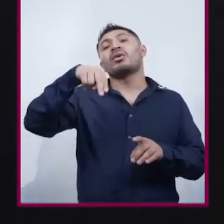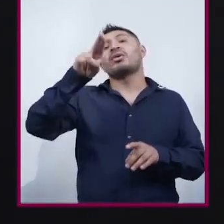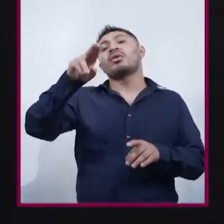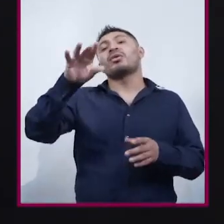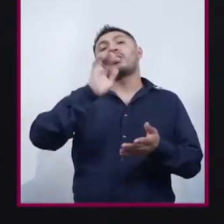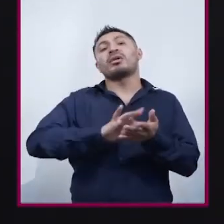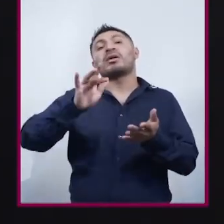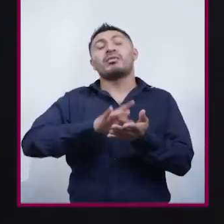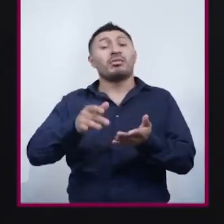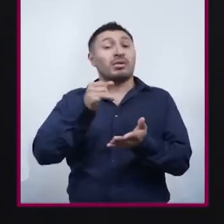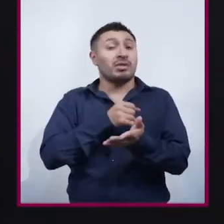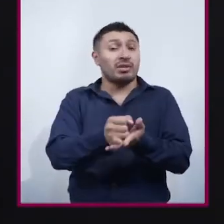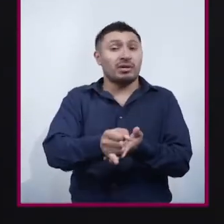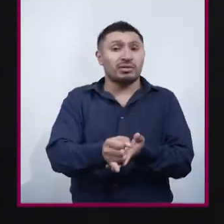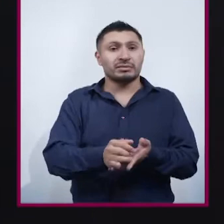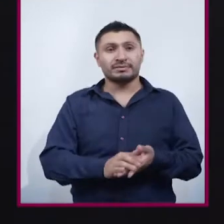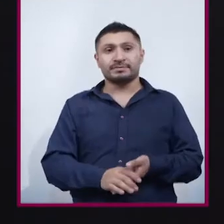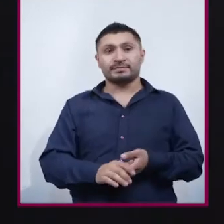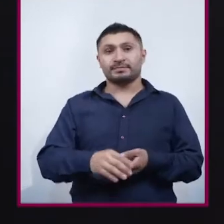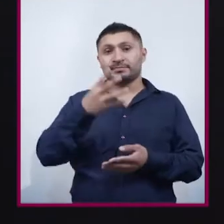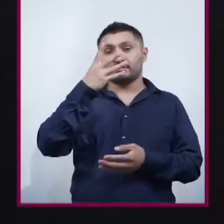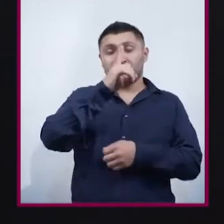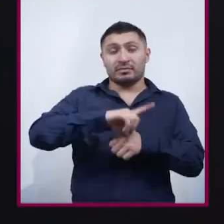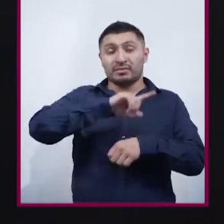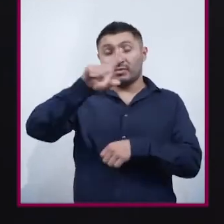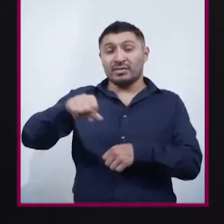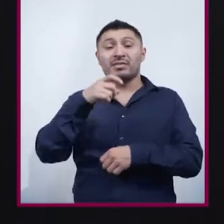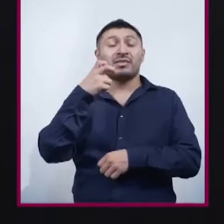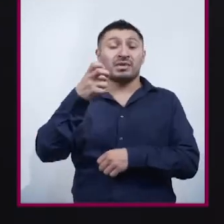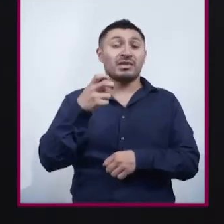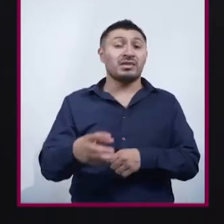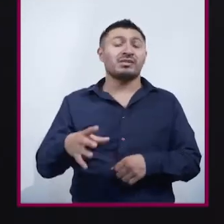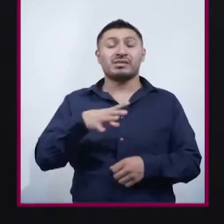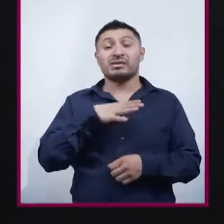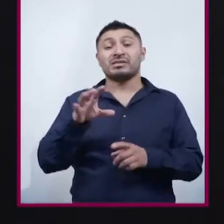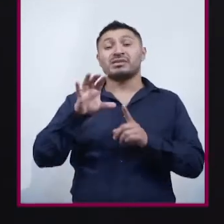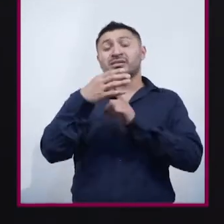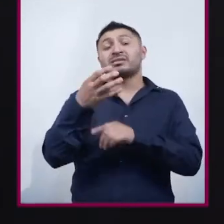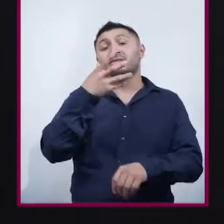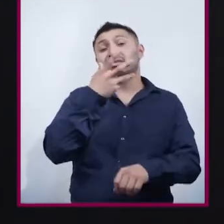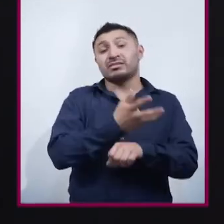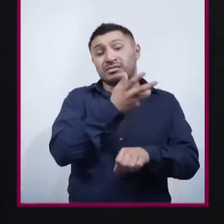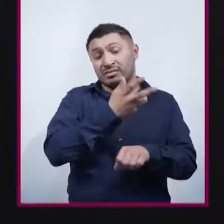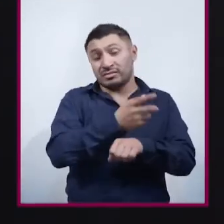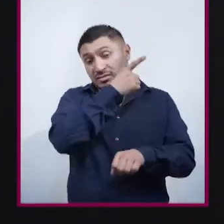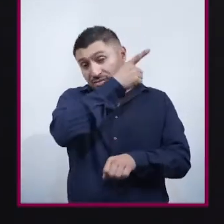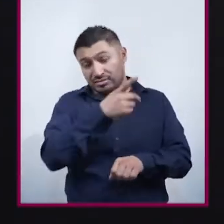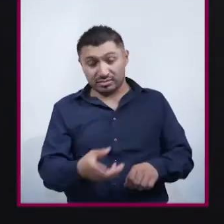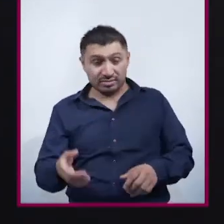ONU, apoyara en esta decisión. 4 días después de aquella audiencia, el Congreso de